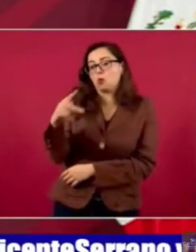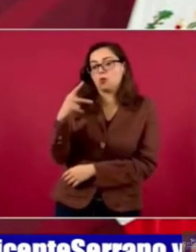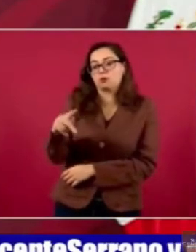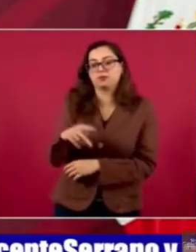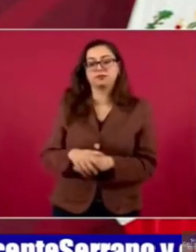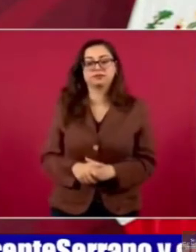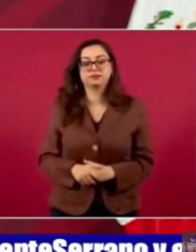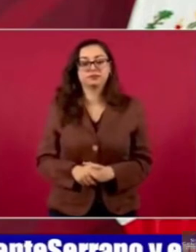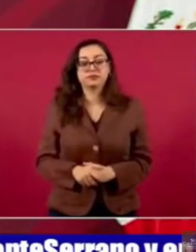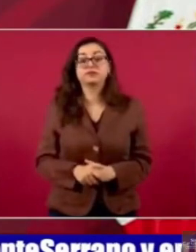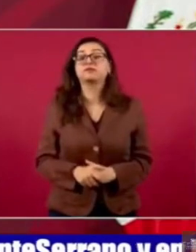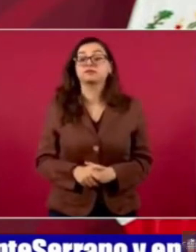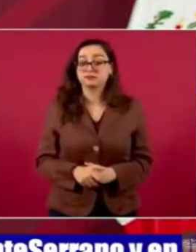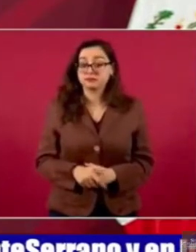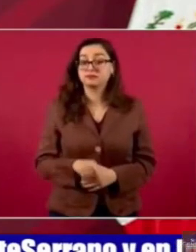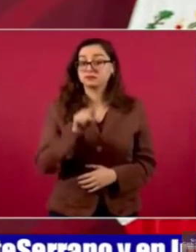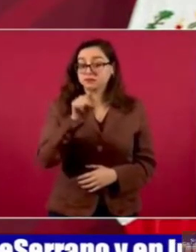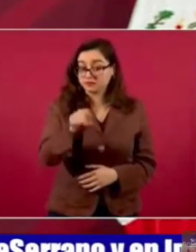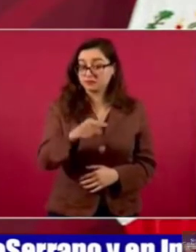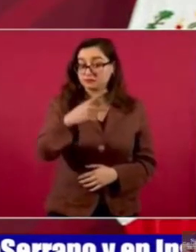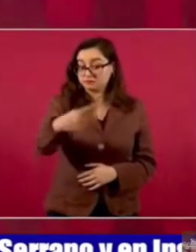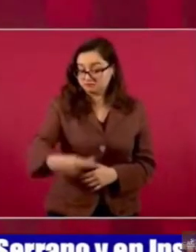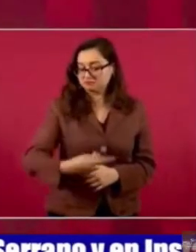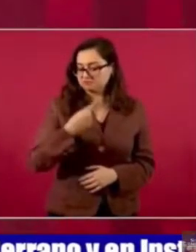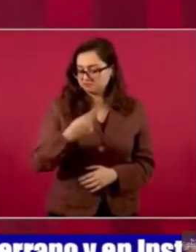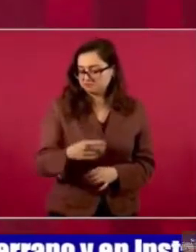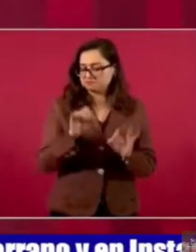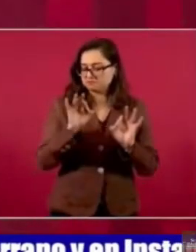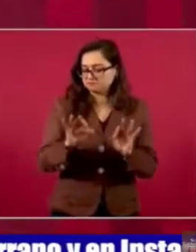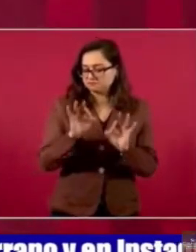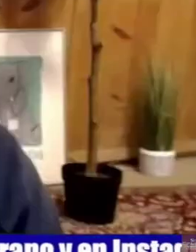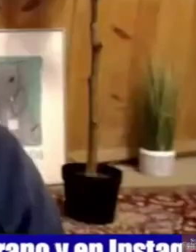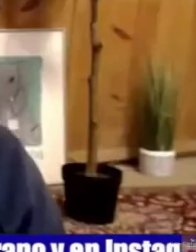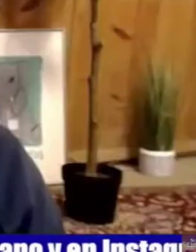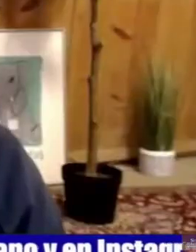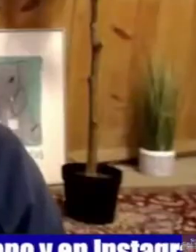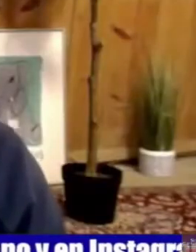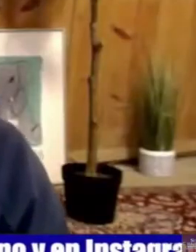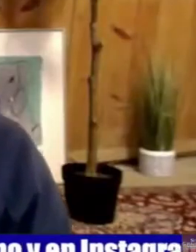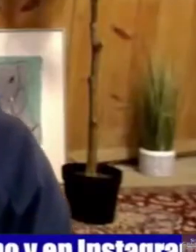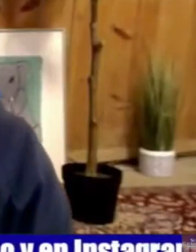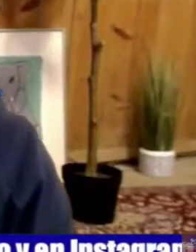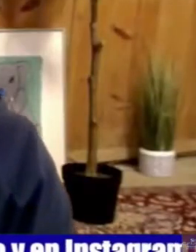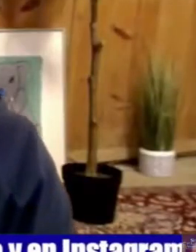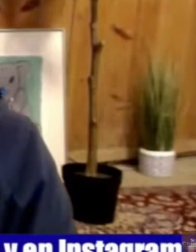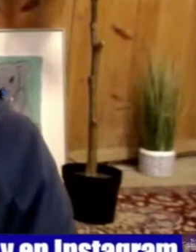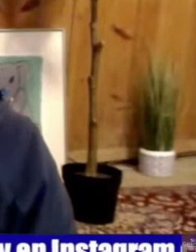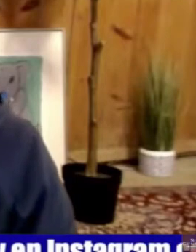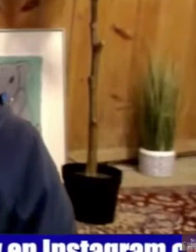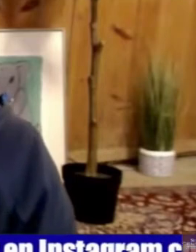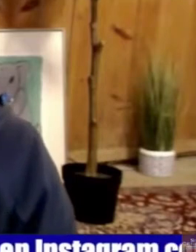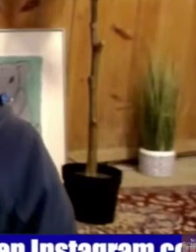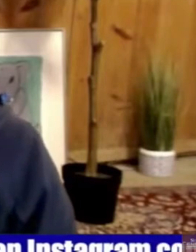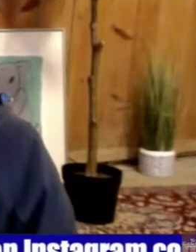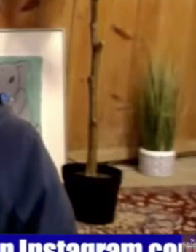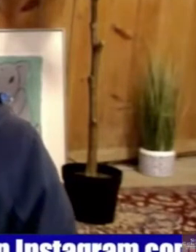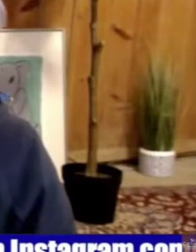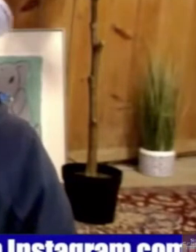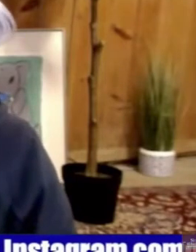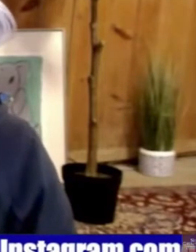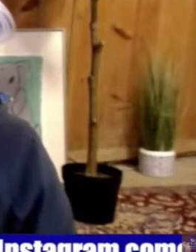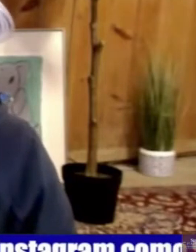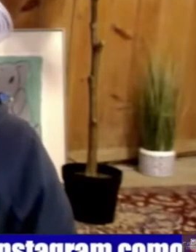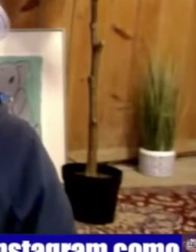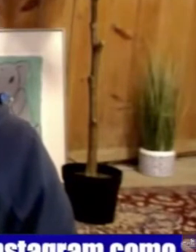Qué bien que me tocaste ese tema, porque... Así es el presidente, qué bueno que tocó el tema, pues sí, exactamente. Es que, compañeros,